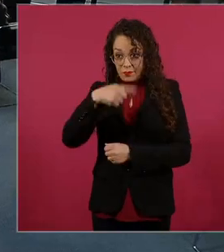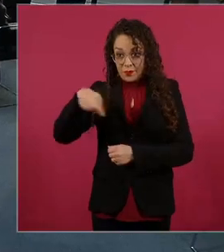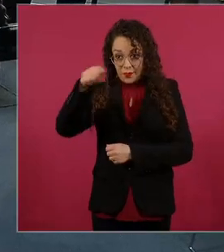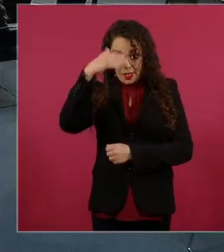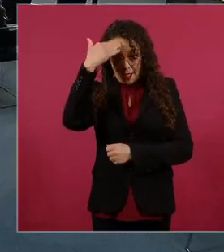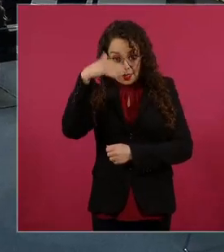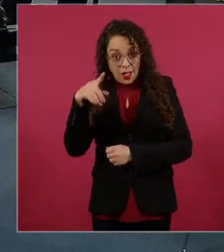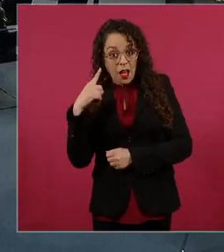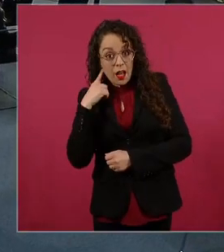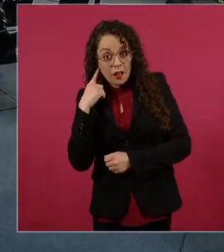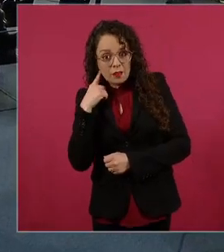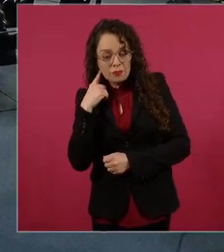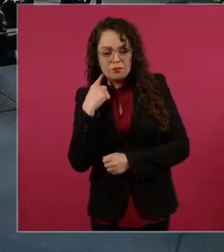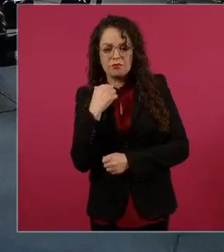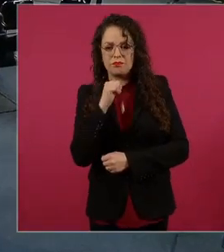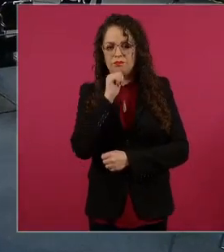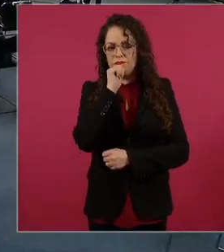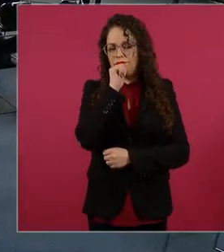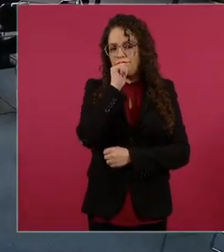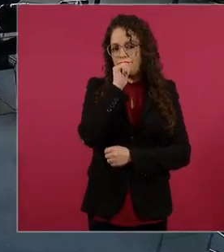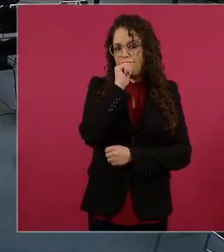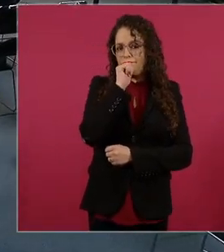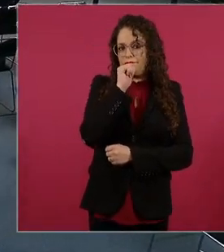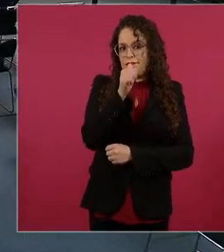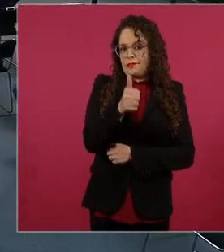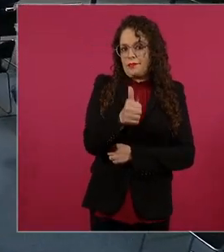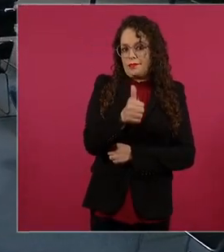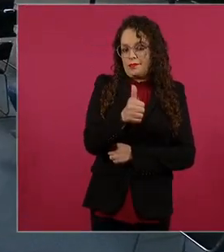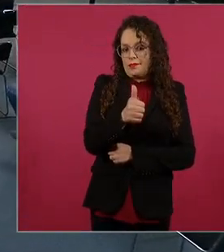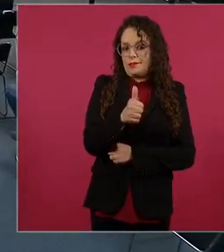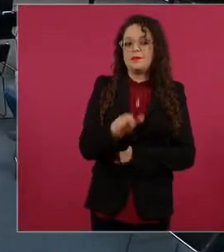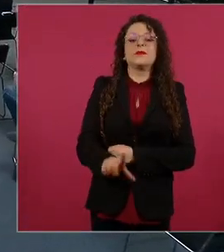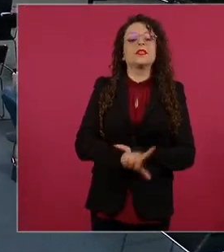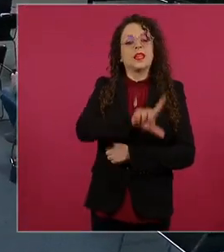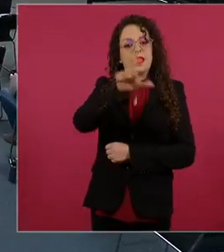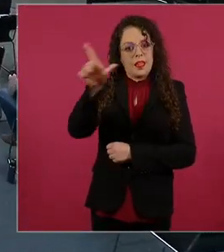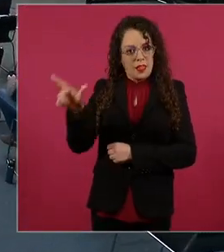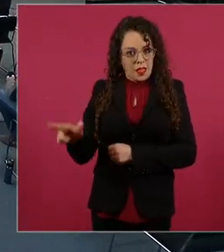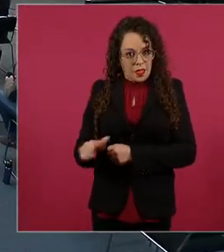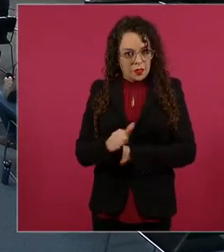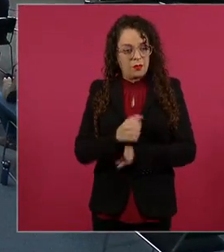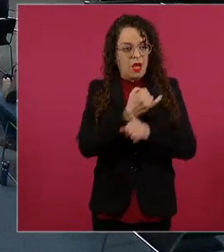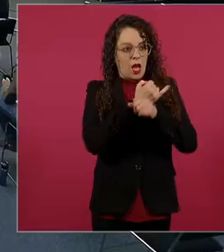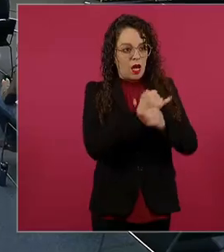ya vamos a a informar más y a inaugurar